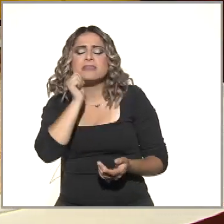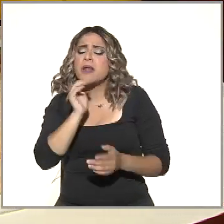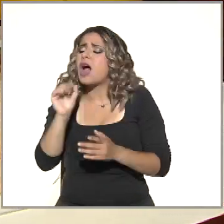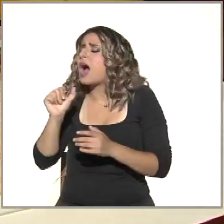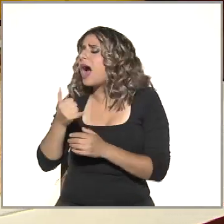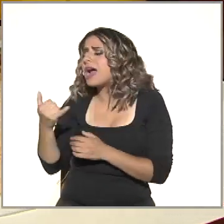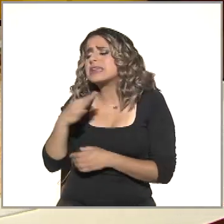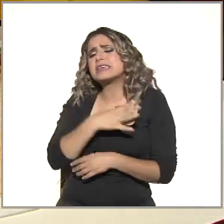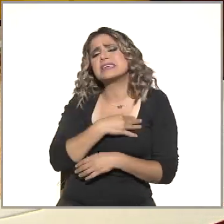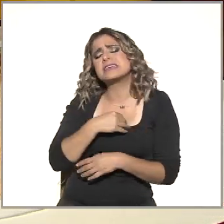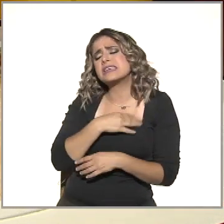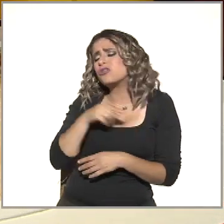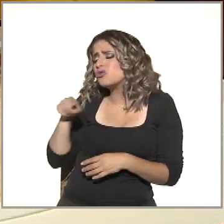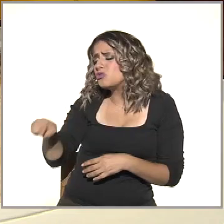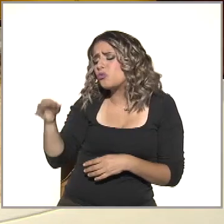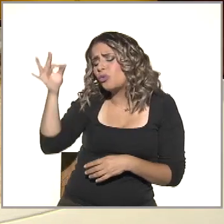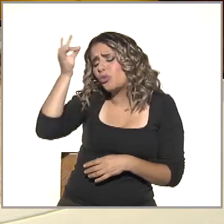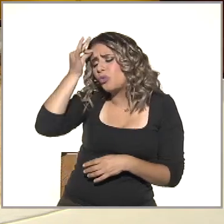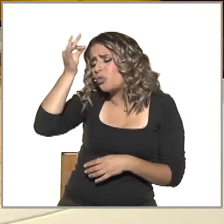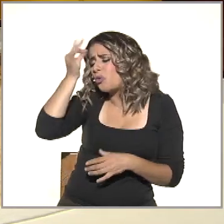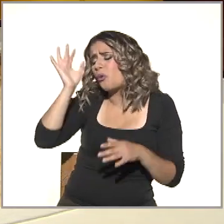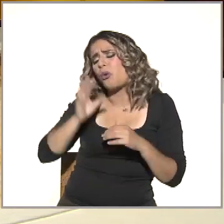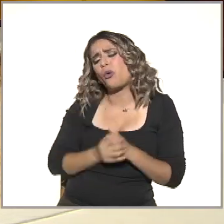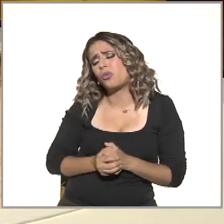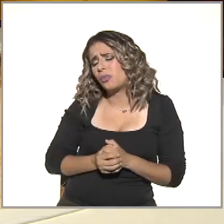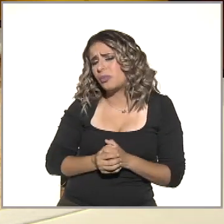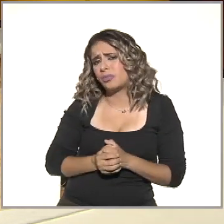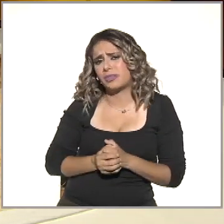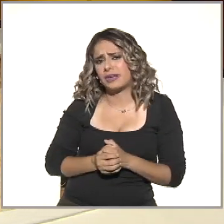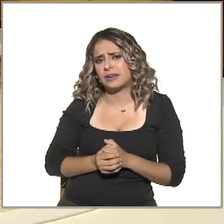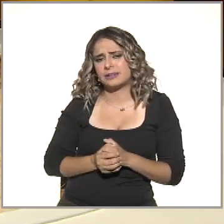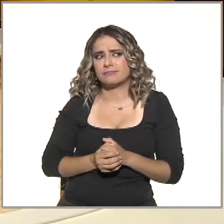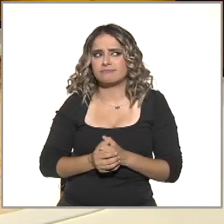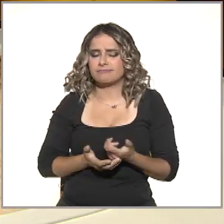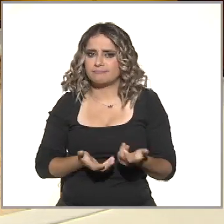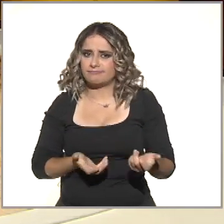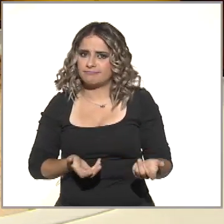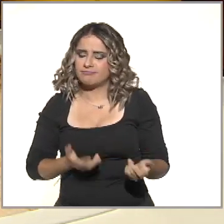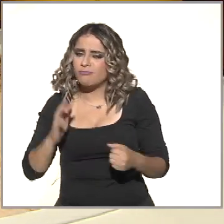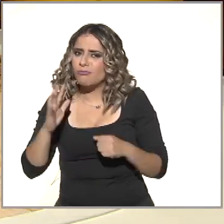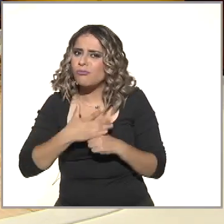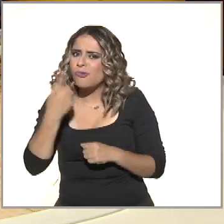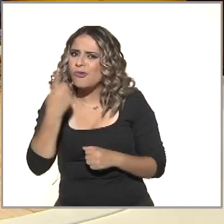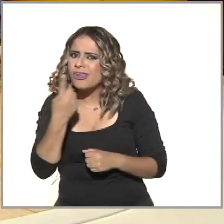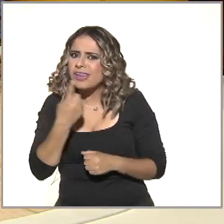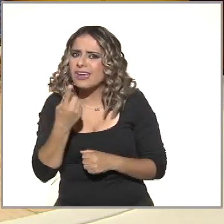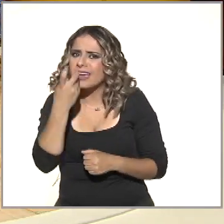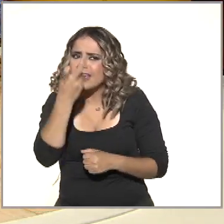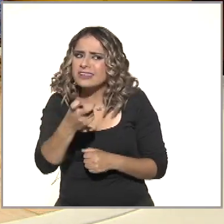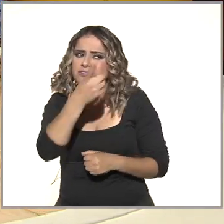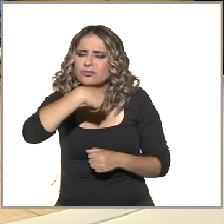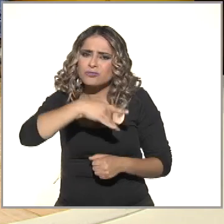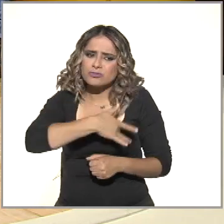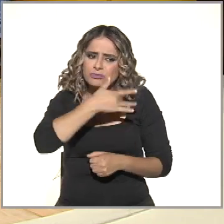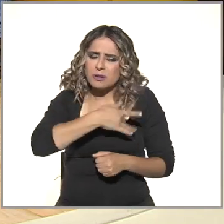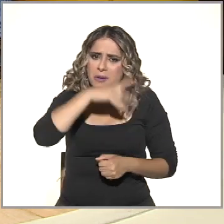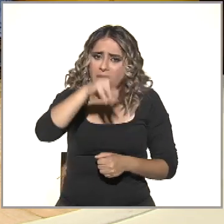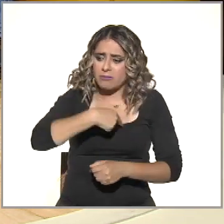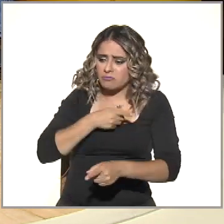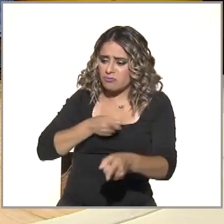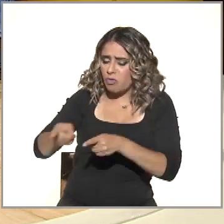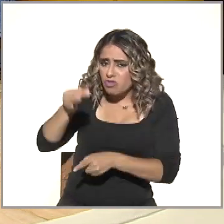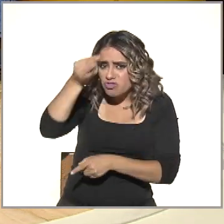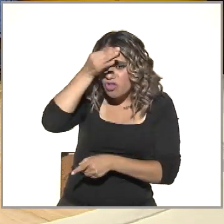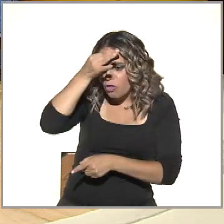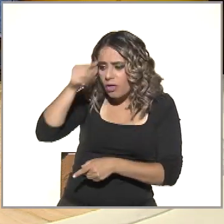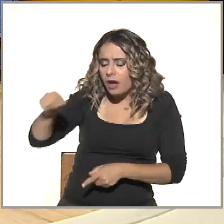ay hijita, qué tonta eres. ¿De qué estamos hablando? O sea, ¿por qué no somos conscientes del poder que tienen nuestras